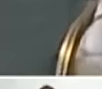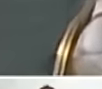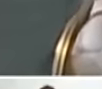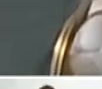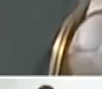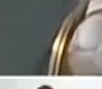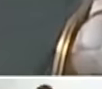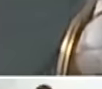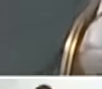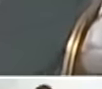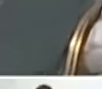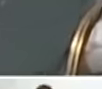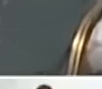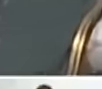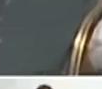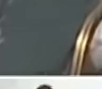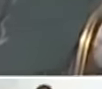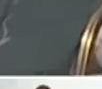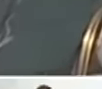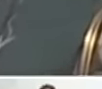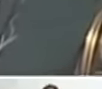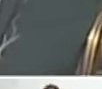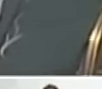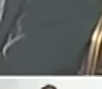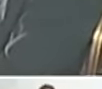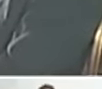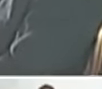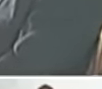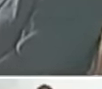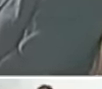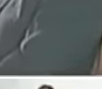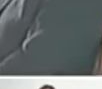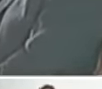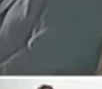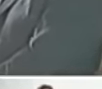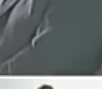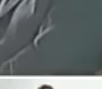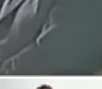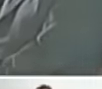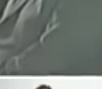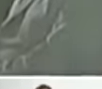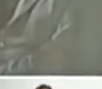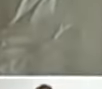No nos estamos metiendo con el mar y las riquezas del gas, del petróleo, de nadie.